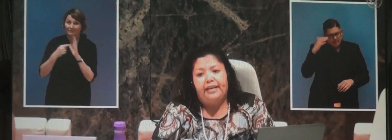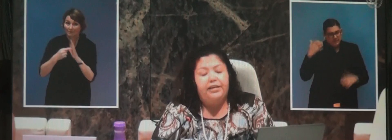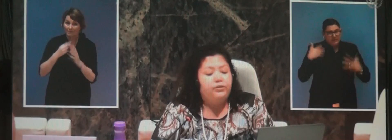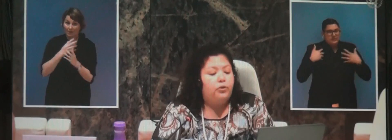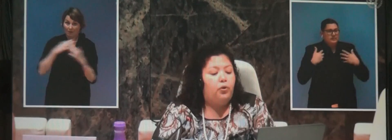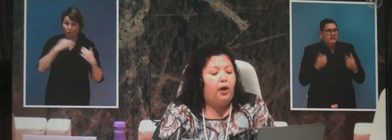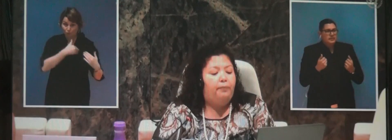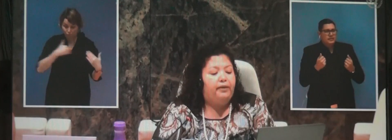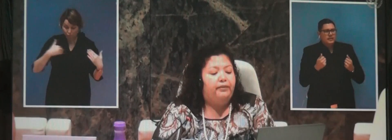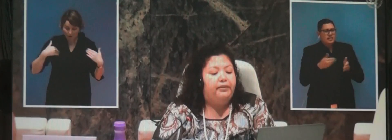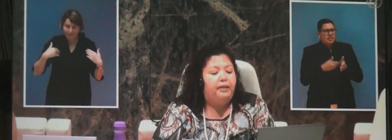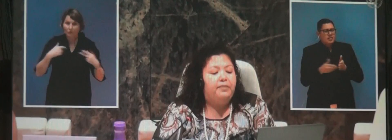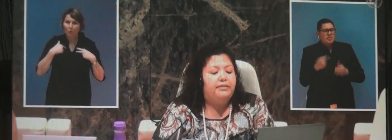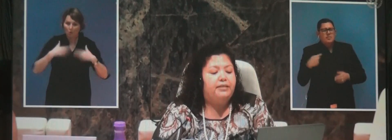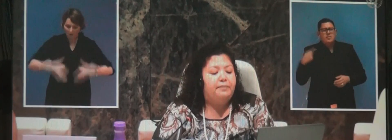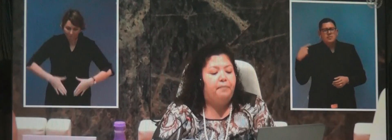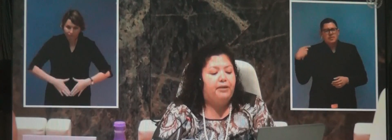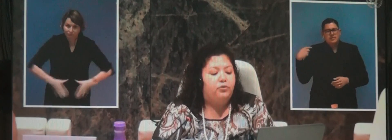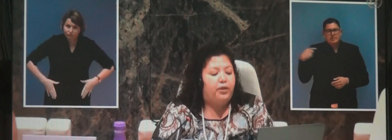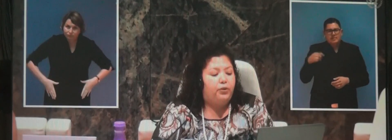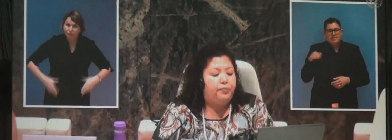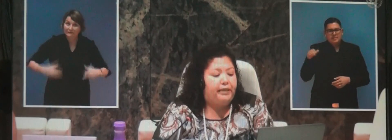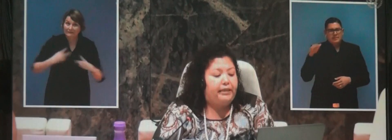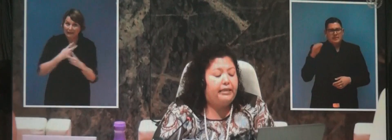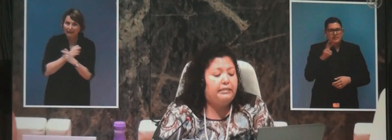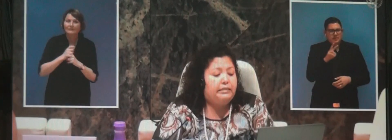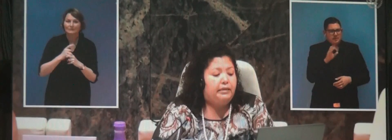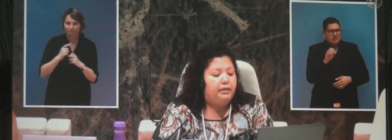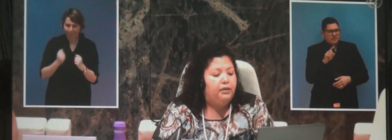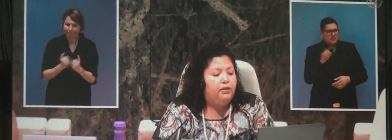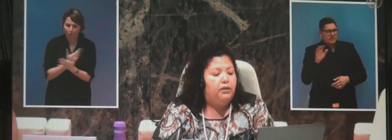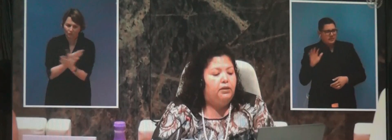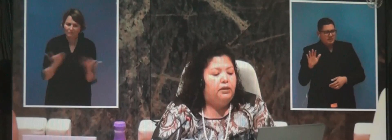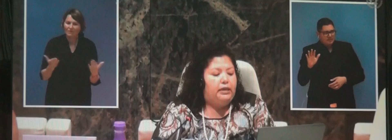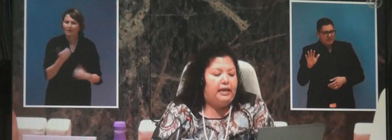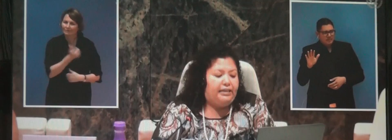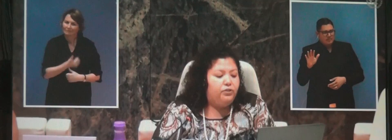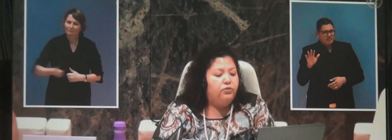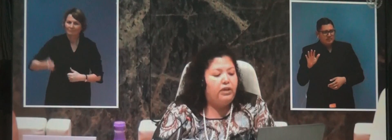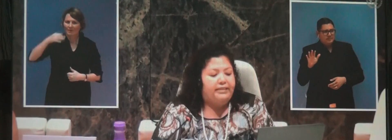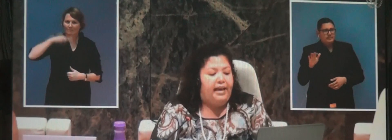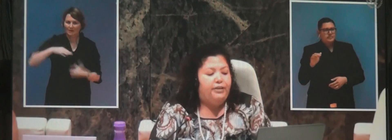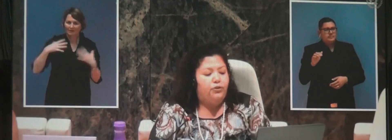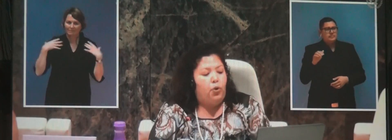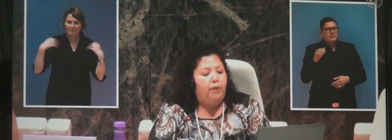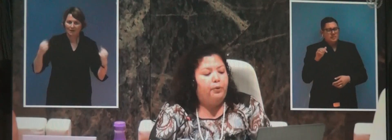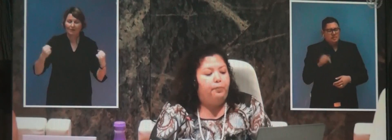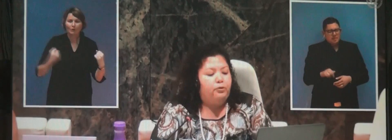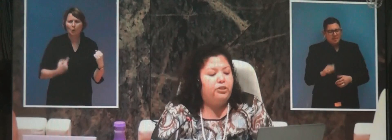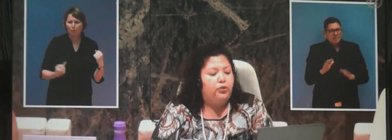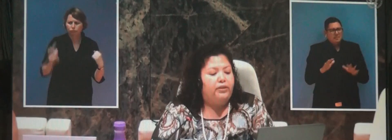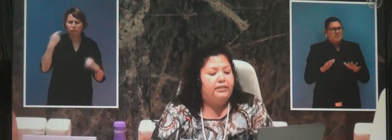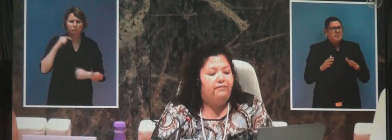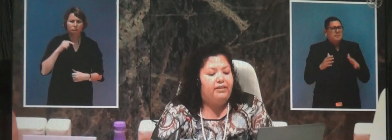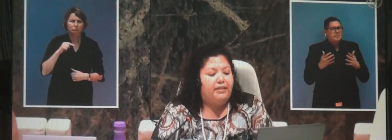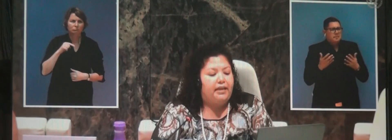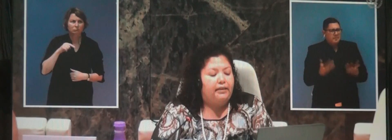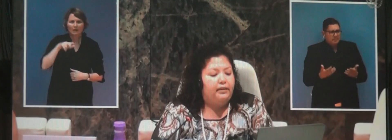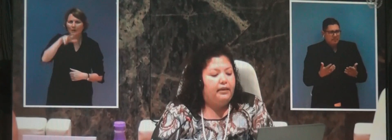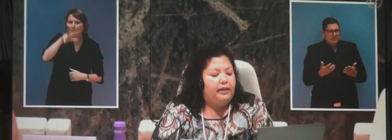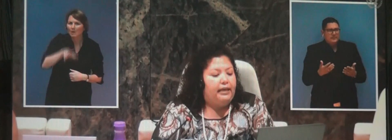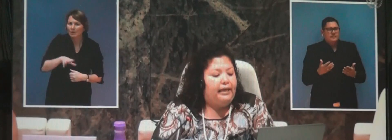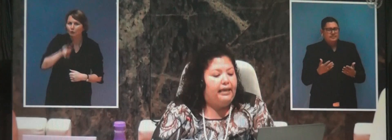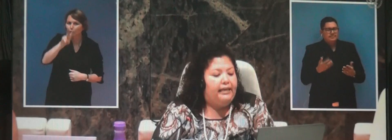que se inició a partir del mes de marzo del 2015. Esto se ha hecho con el propósito de